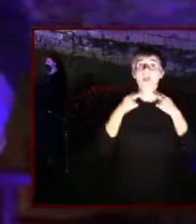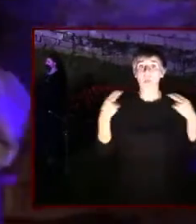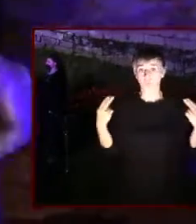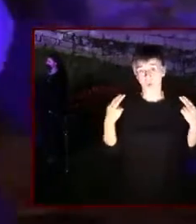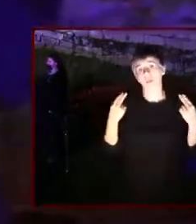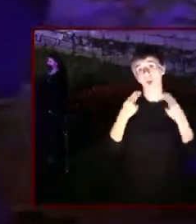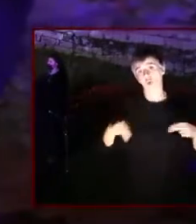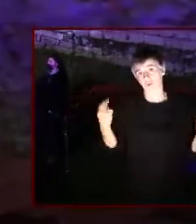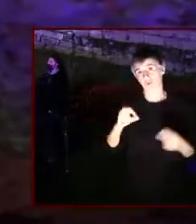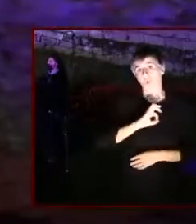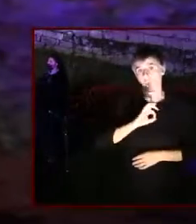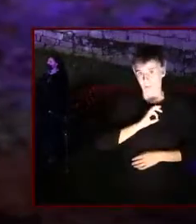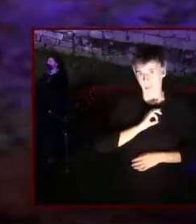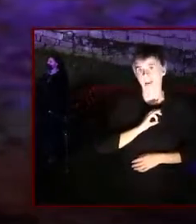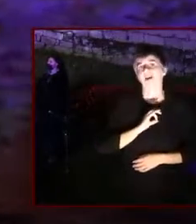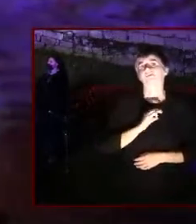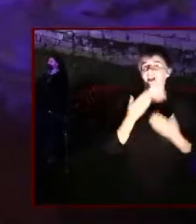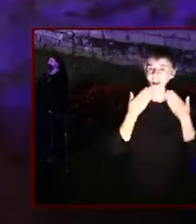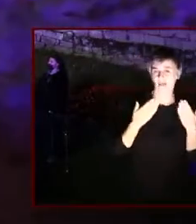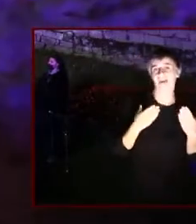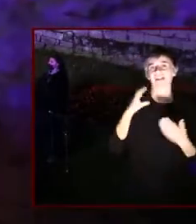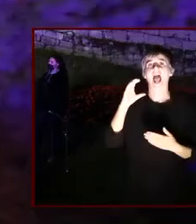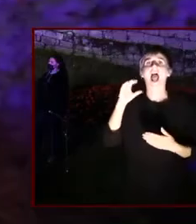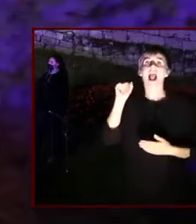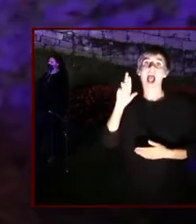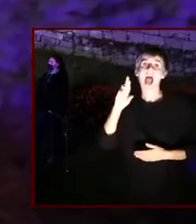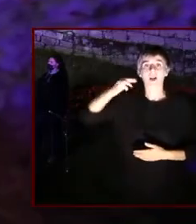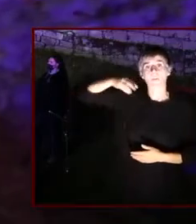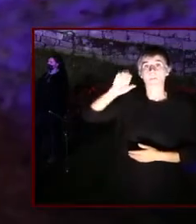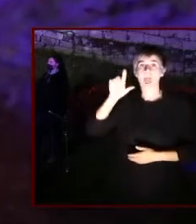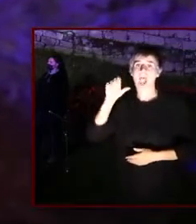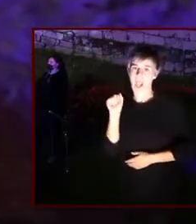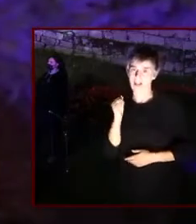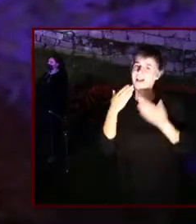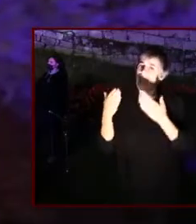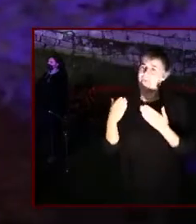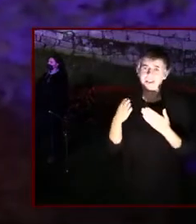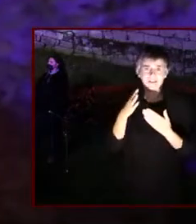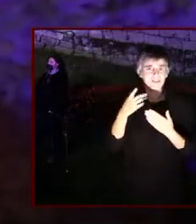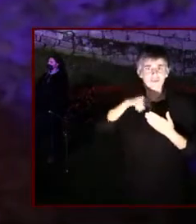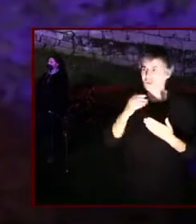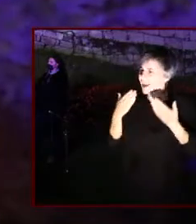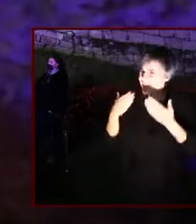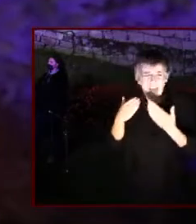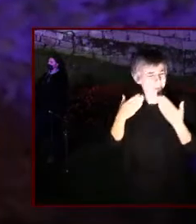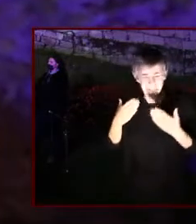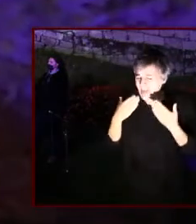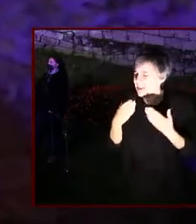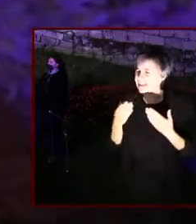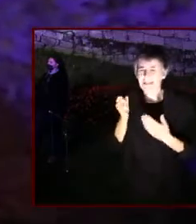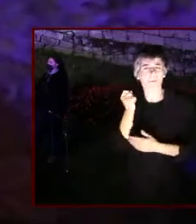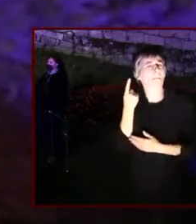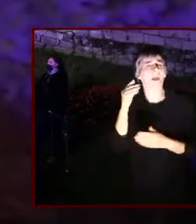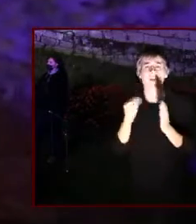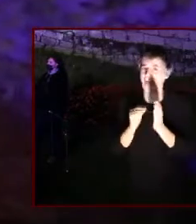Pontevedra, a Carmela, a quen nunca poderemos agradecer suficientemente a súa determinación e